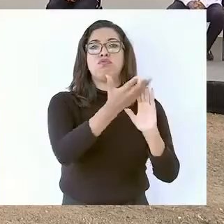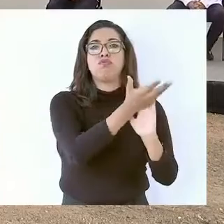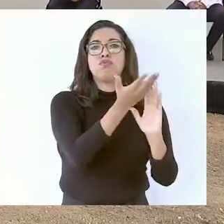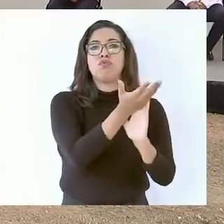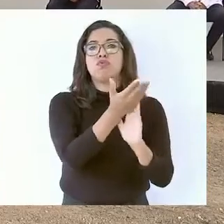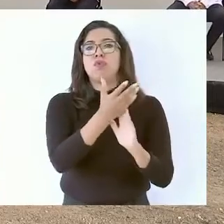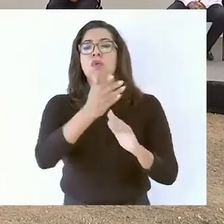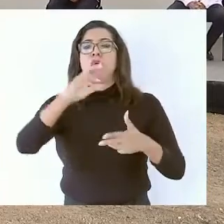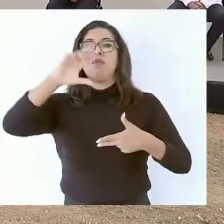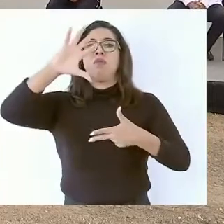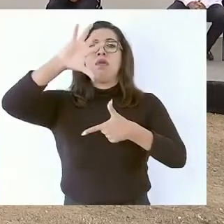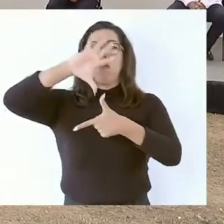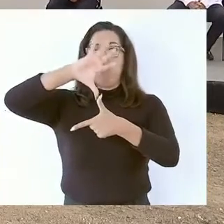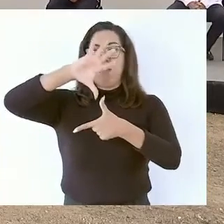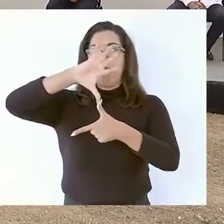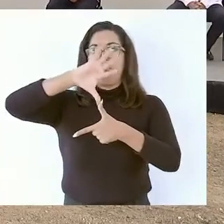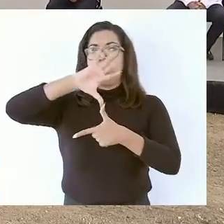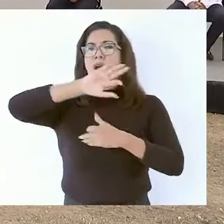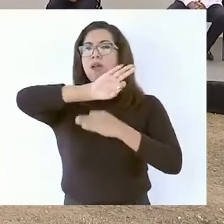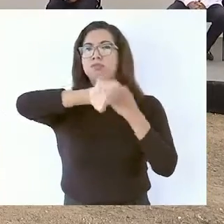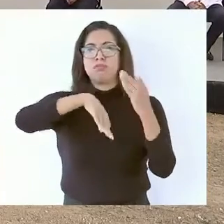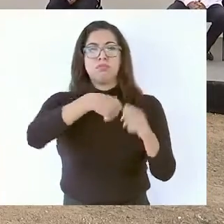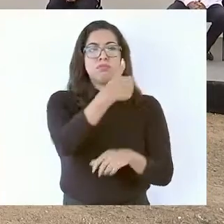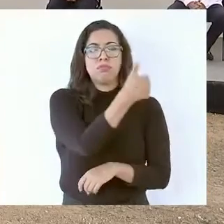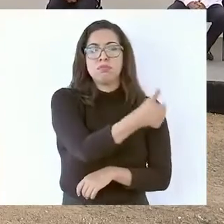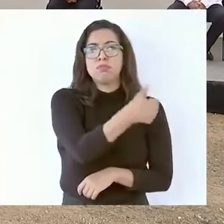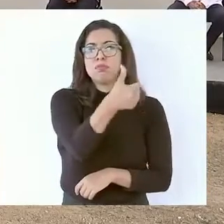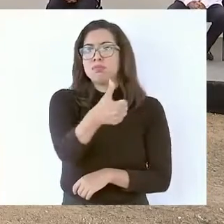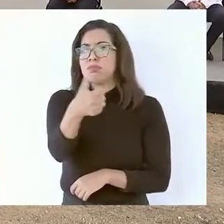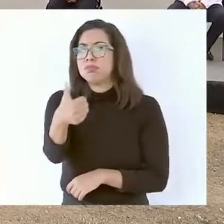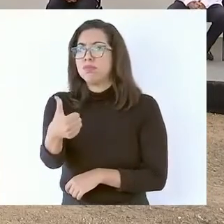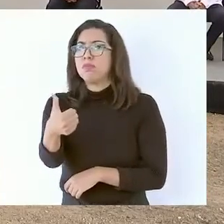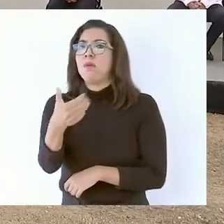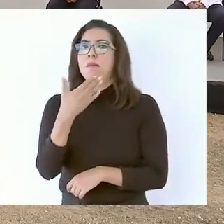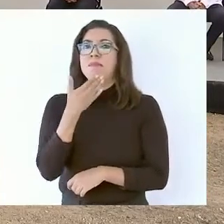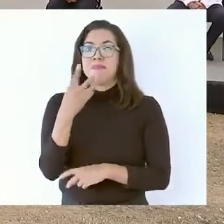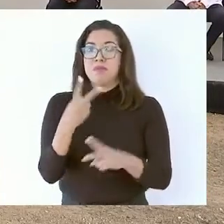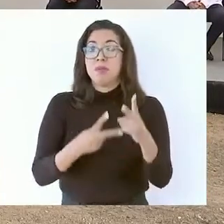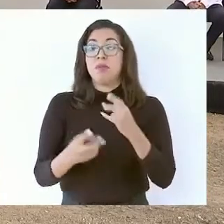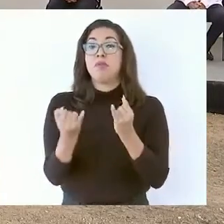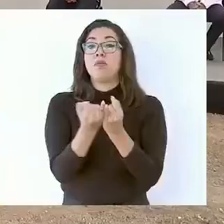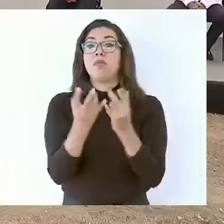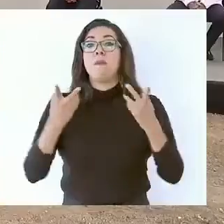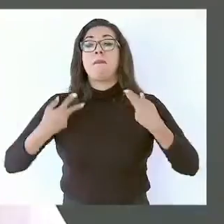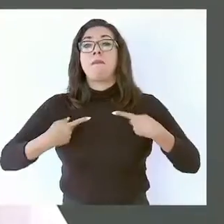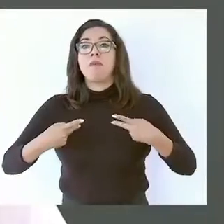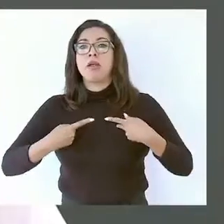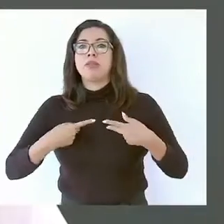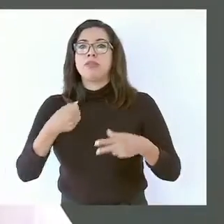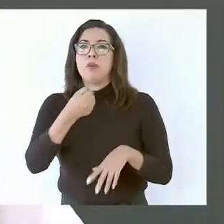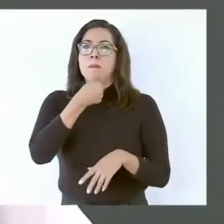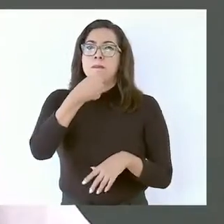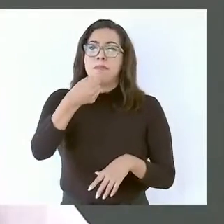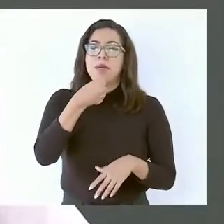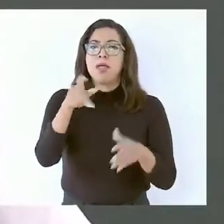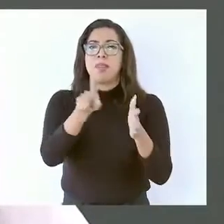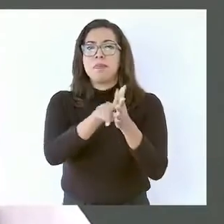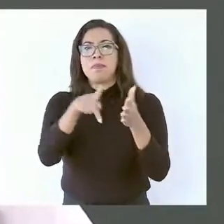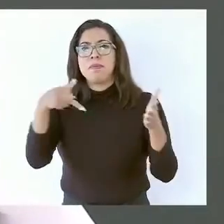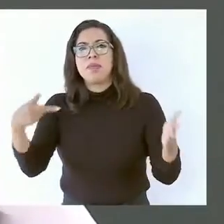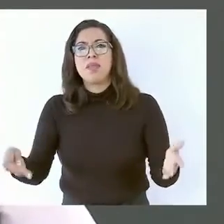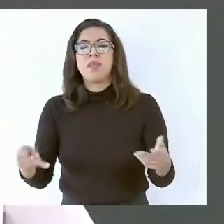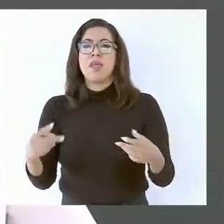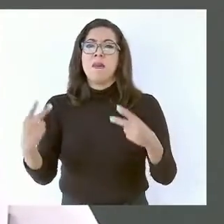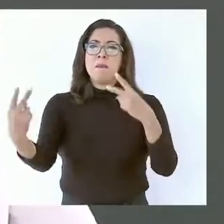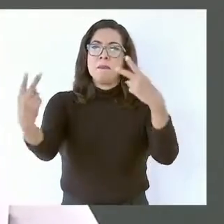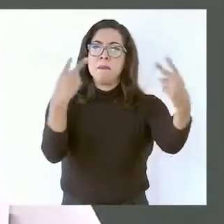por supuesto, a todos los representantes de los medios de comunicación, así como a quienes nos siguen a través de las redes sociales, a todas y